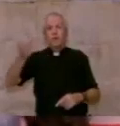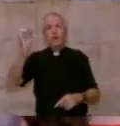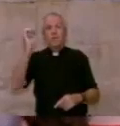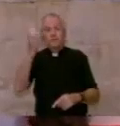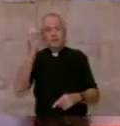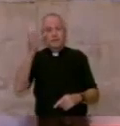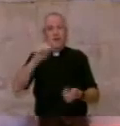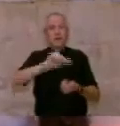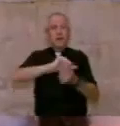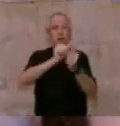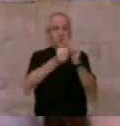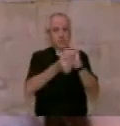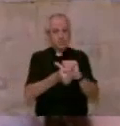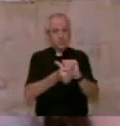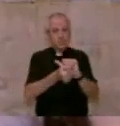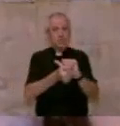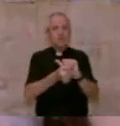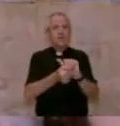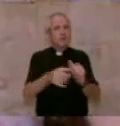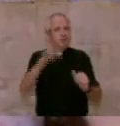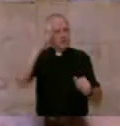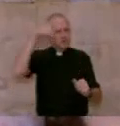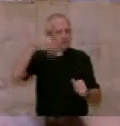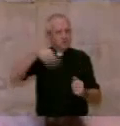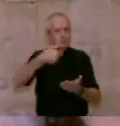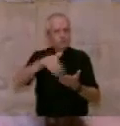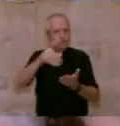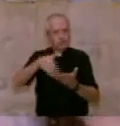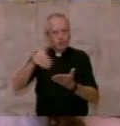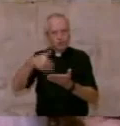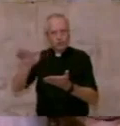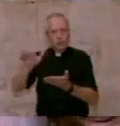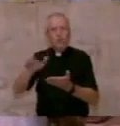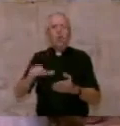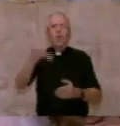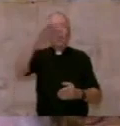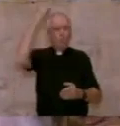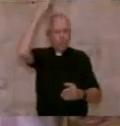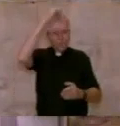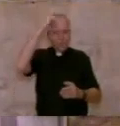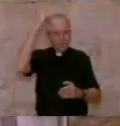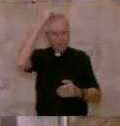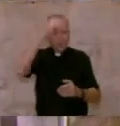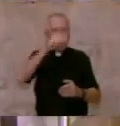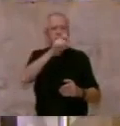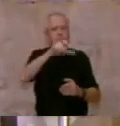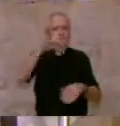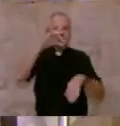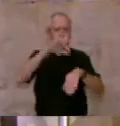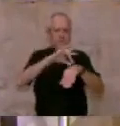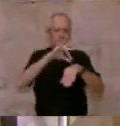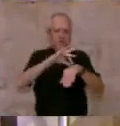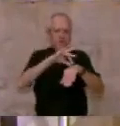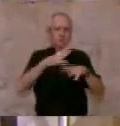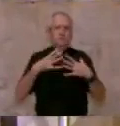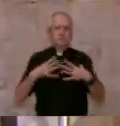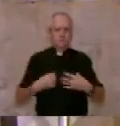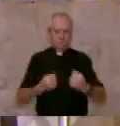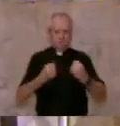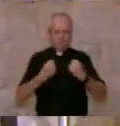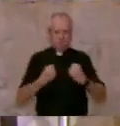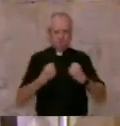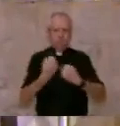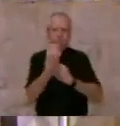conversión, echaban muchos demonios, ungían con aceite a muchos enfermos y